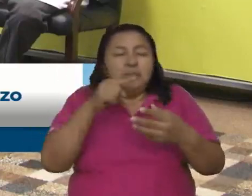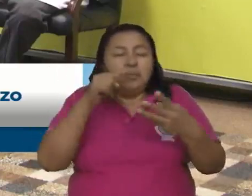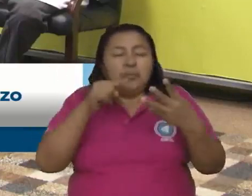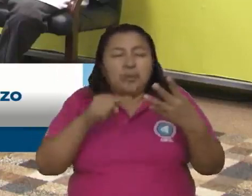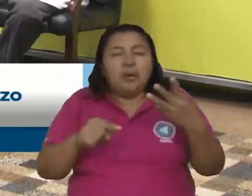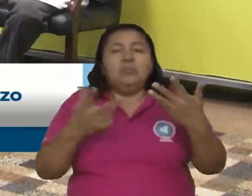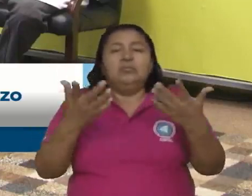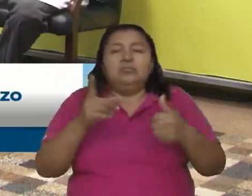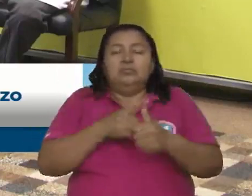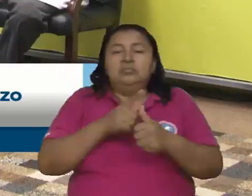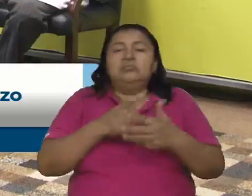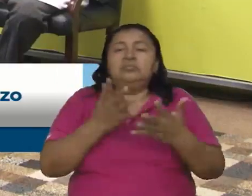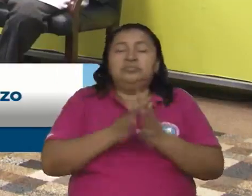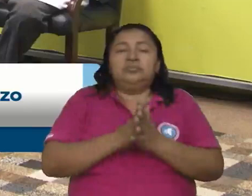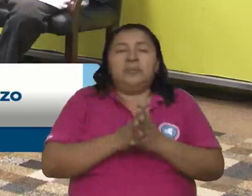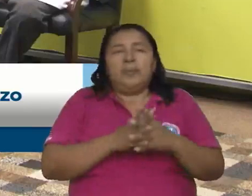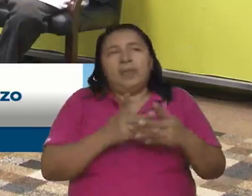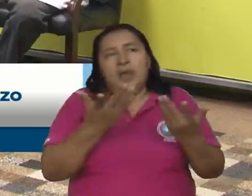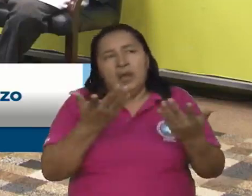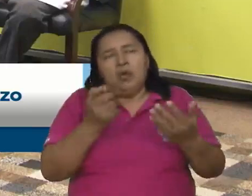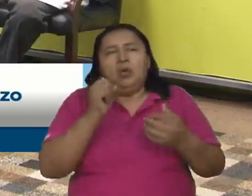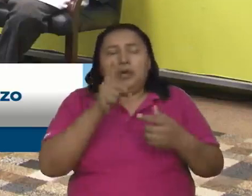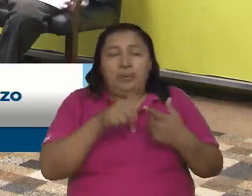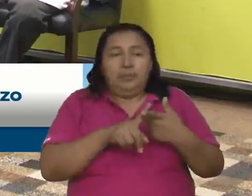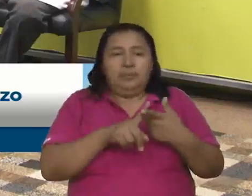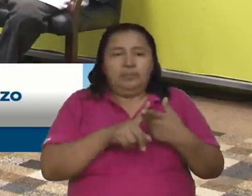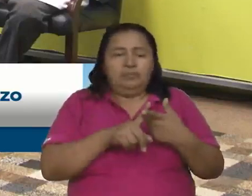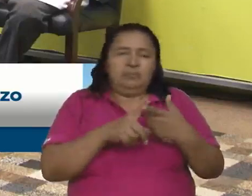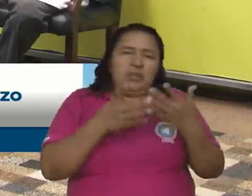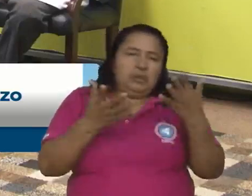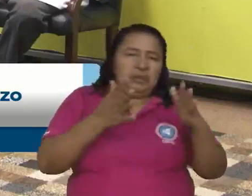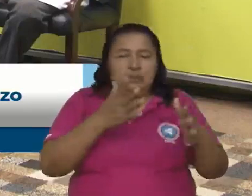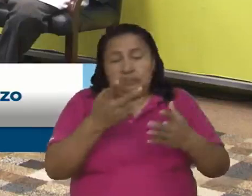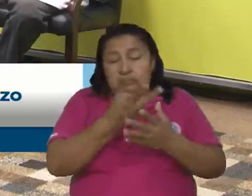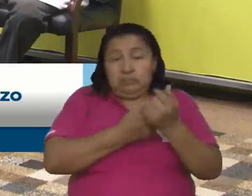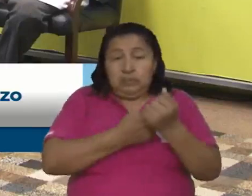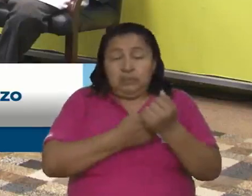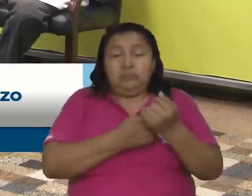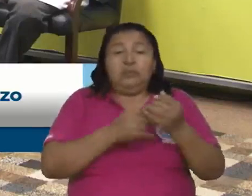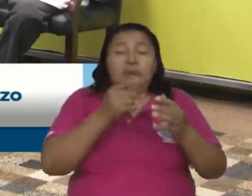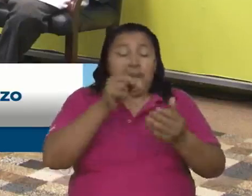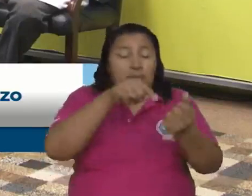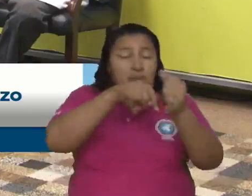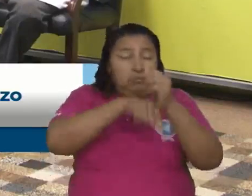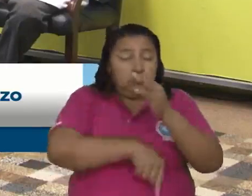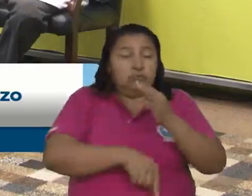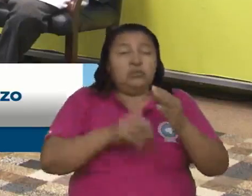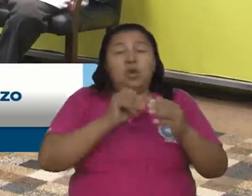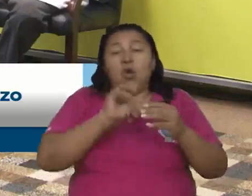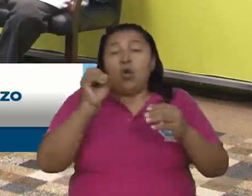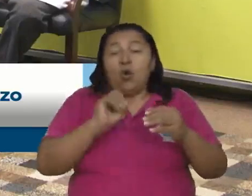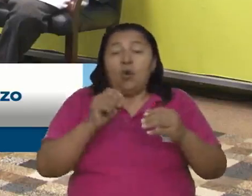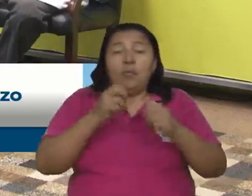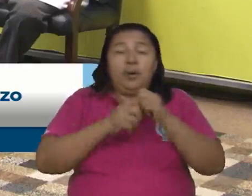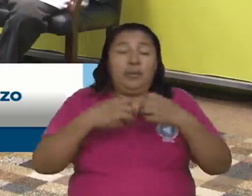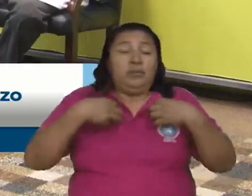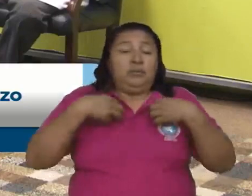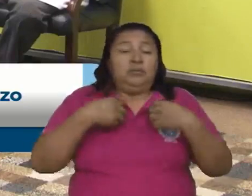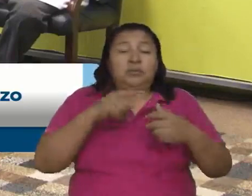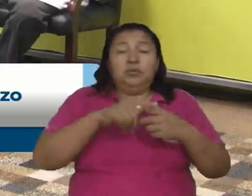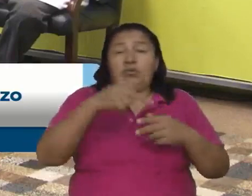El primero. Ok, entonces, de las dos entidades que habíamos hablado, de trombosis venosa profunda y tromboembolismo pulmonar,